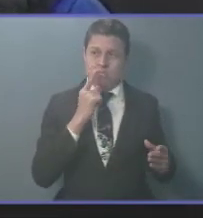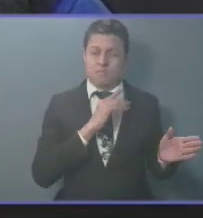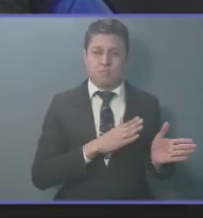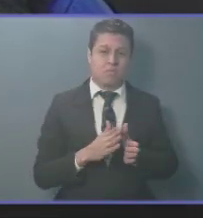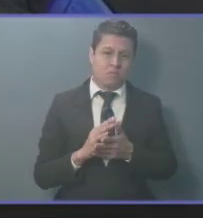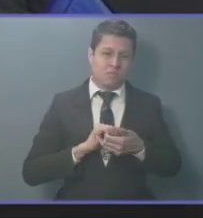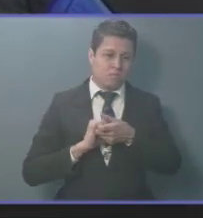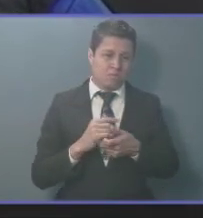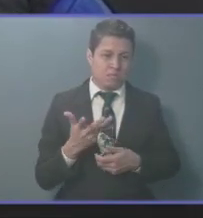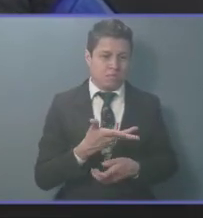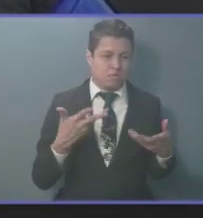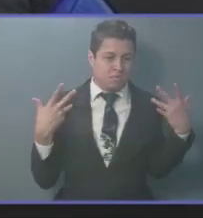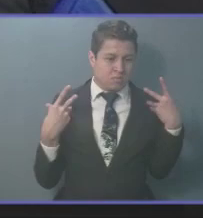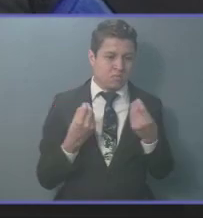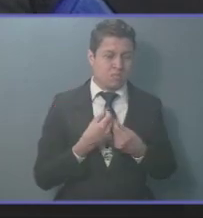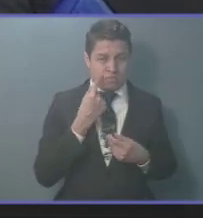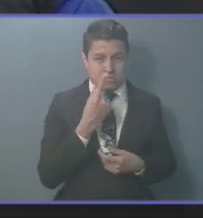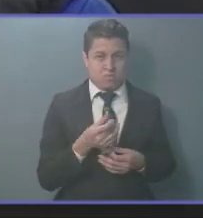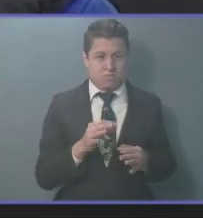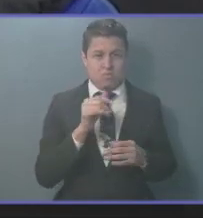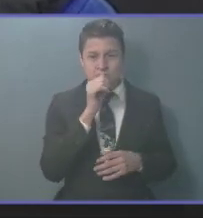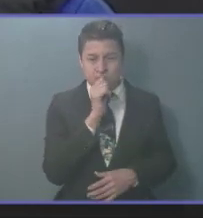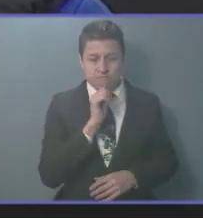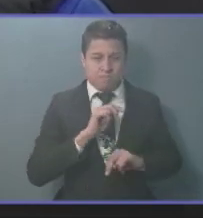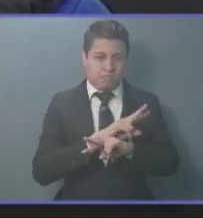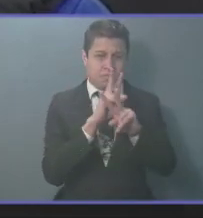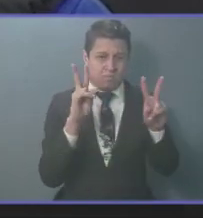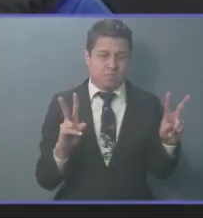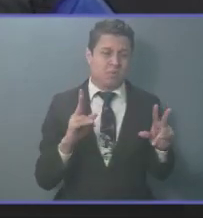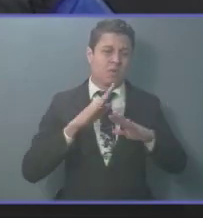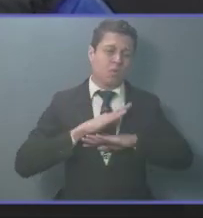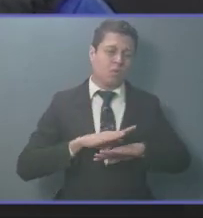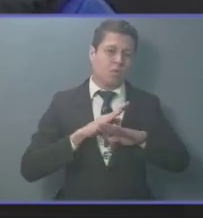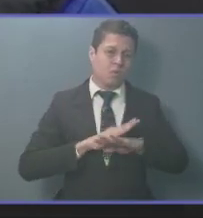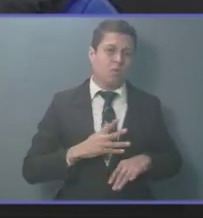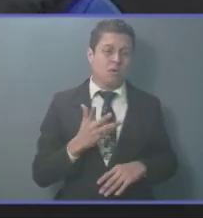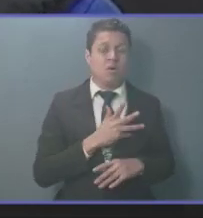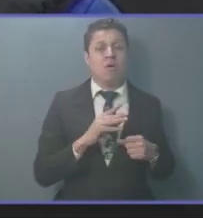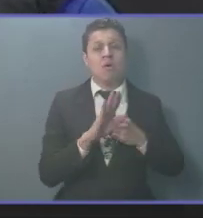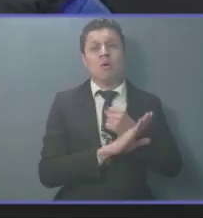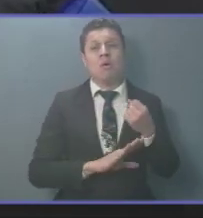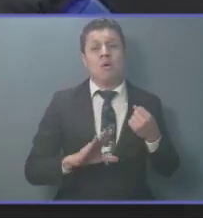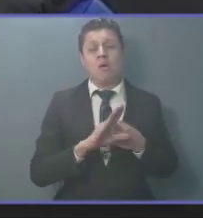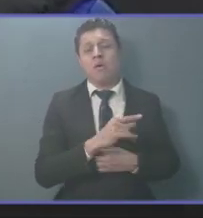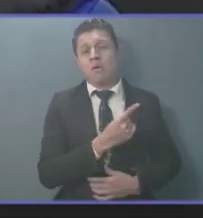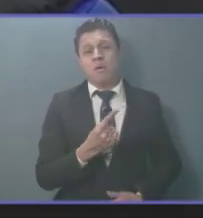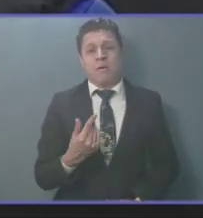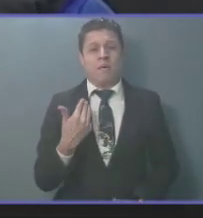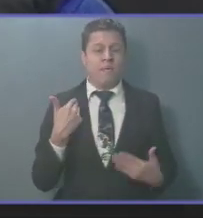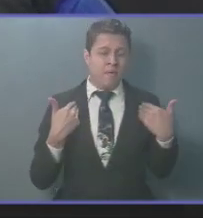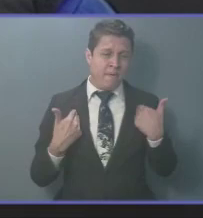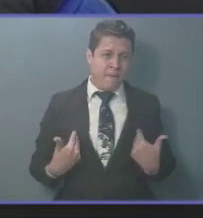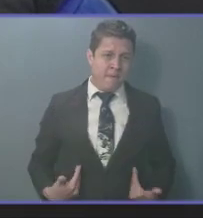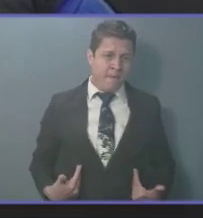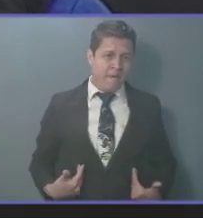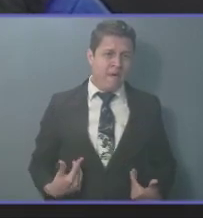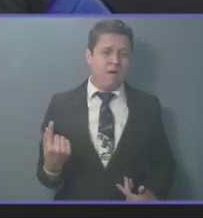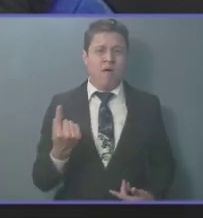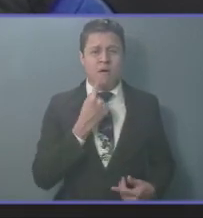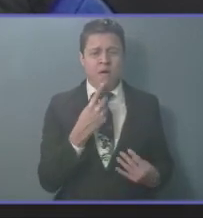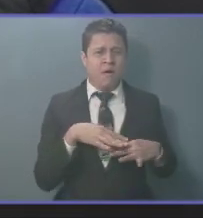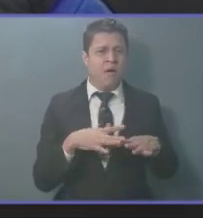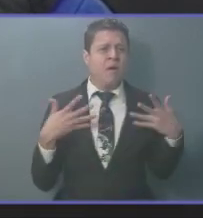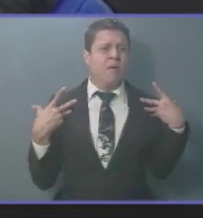social y conservar la paz y tranquilidad interiores y la seguridad de la persona humana como miembro de